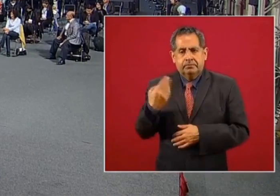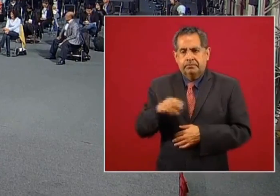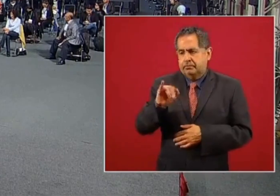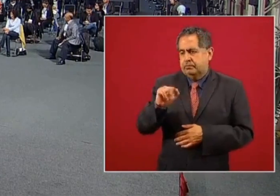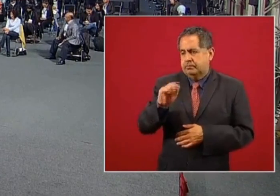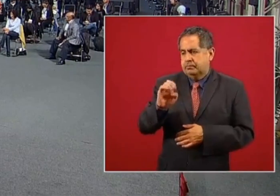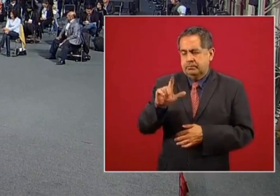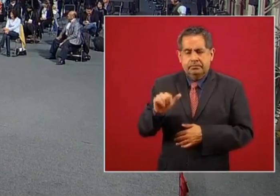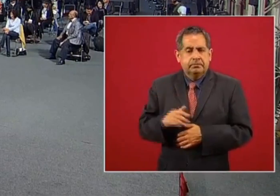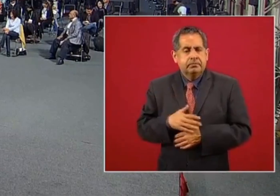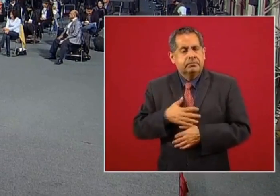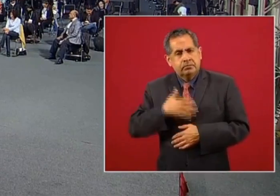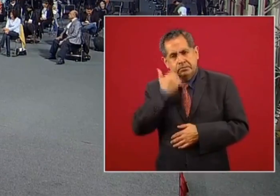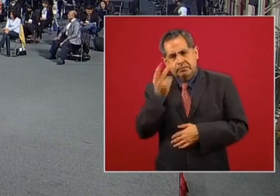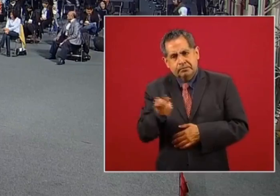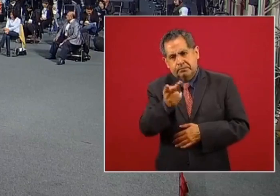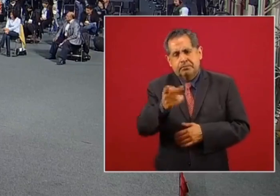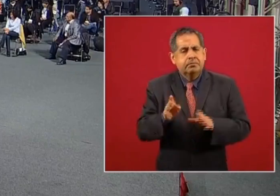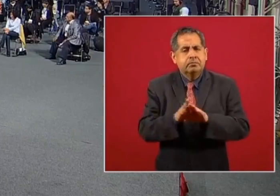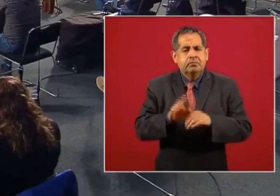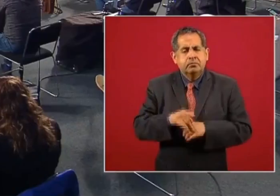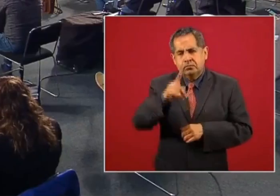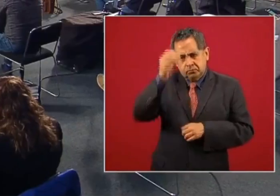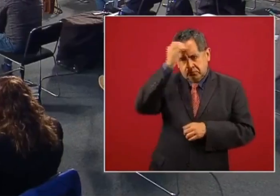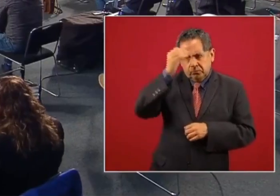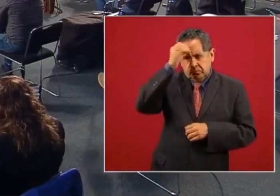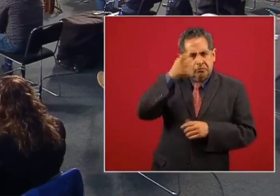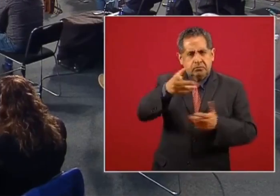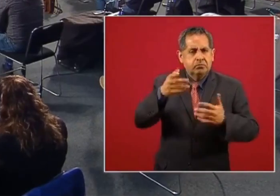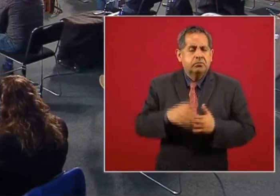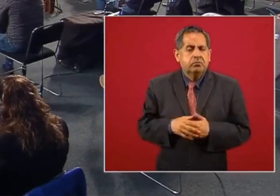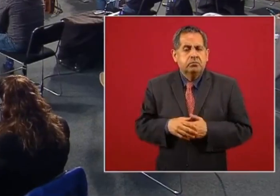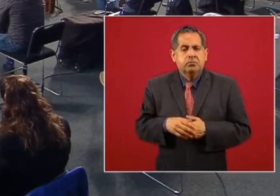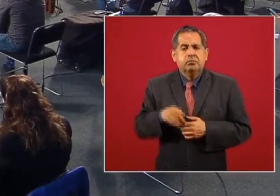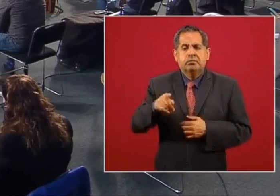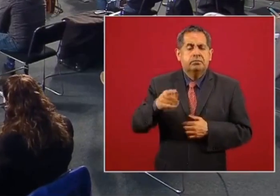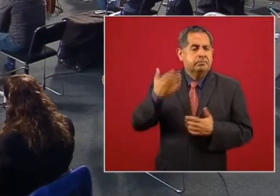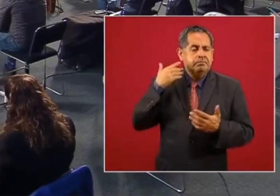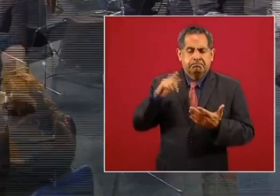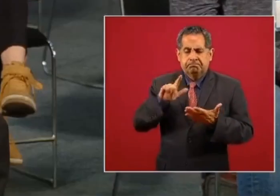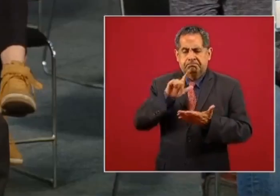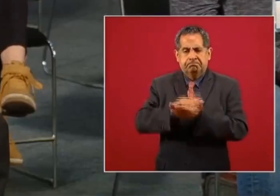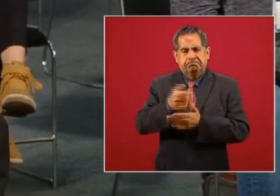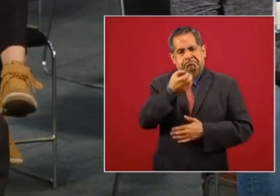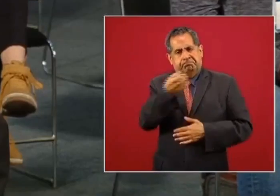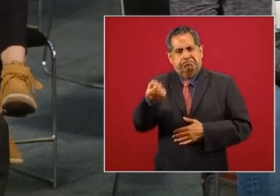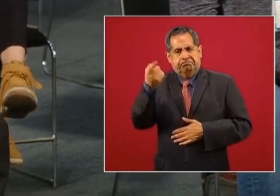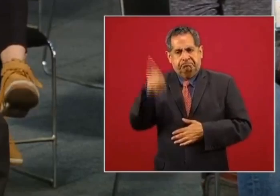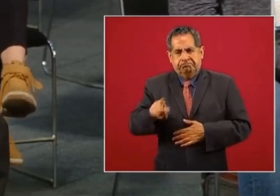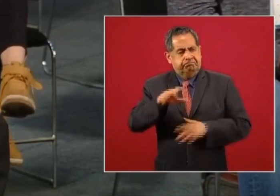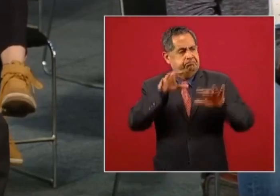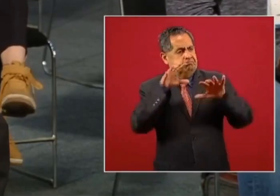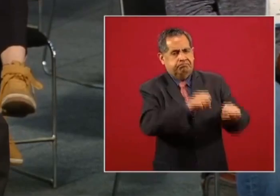González, de Reforma. Yo sí le quiero preguntar cuál es su opinión acerca de las órdenes de aprehensión emitidas en contra